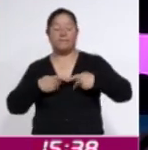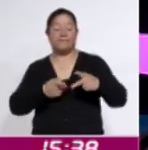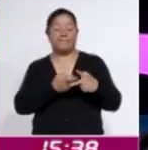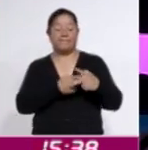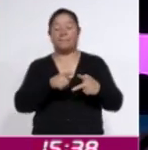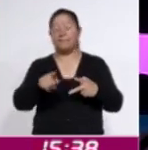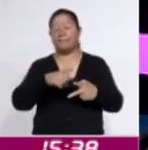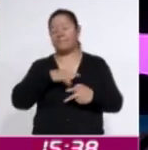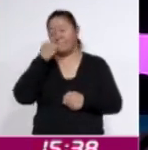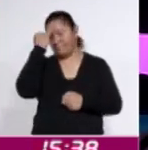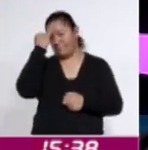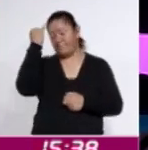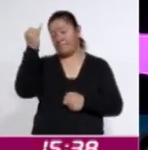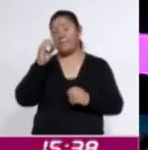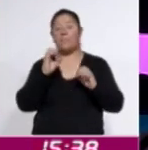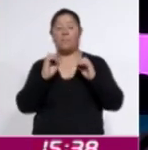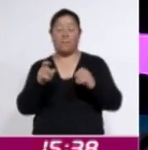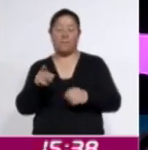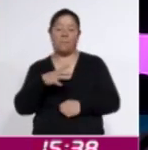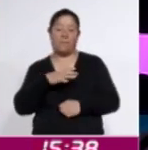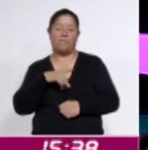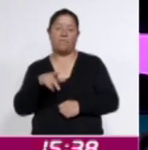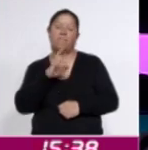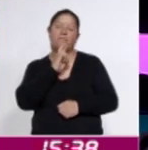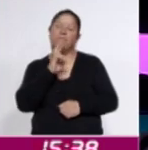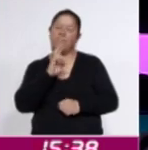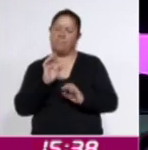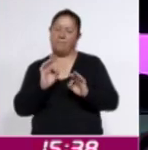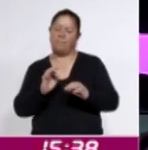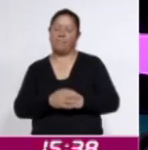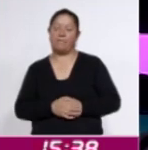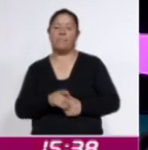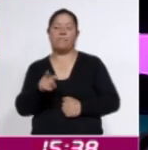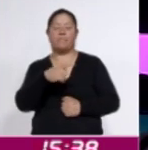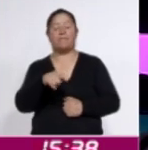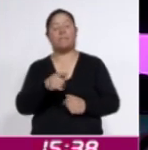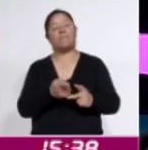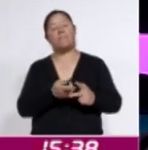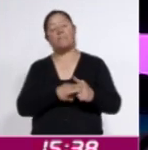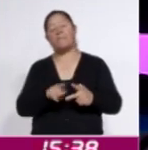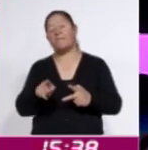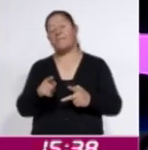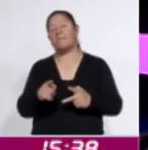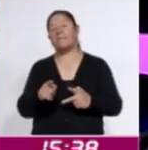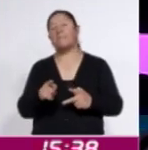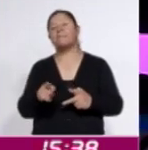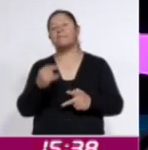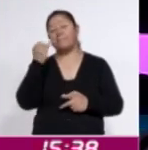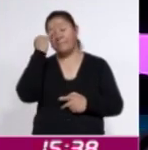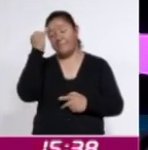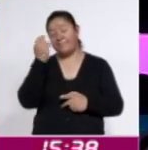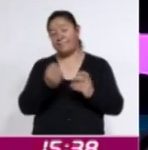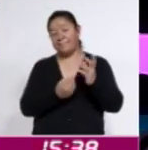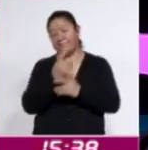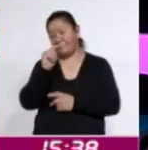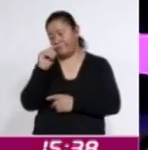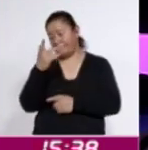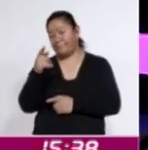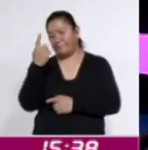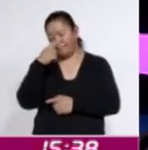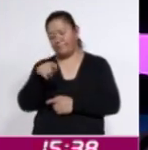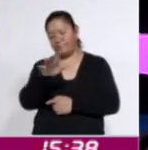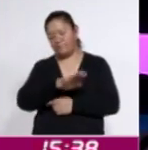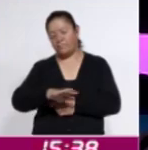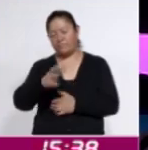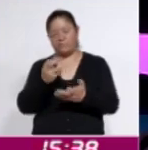iniciativas innovadoras o que tuvieron buenos resultados al emprender pues una nueva estrategia de trabajo para explotar la tierra o bien